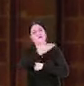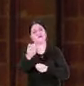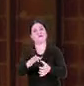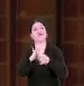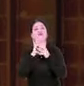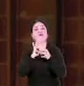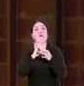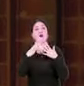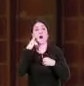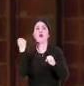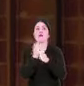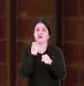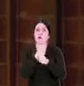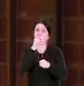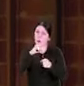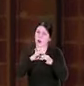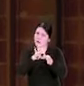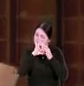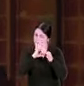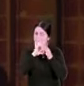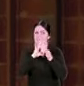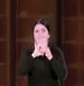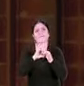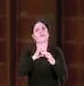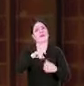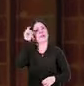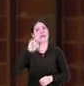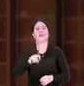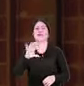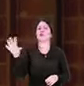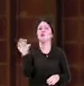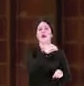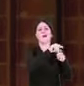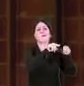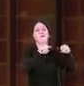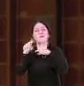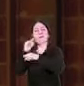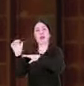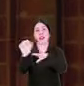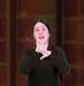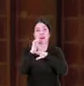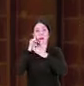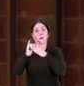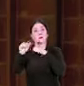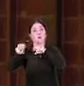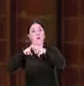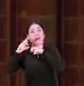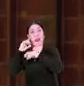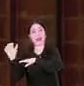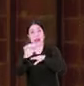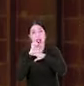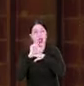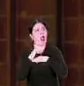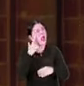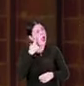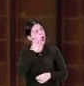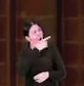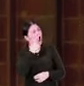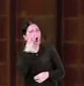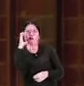trabajo articulado de todas las entidades del sector movilidad con el fin de que se sientan las mejoras, que